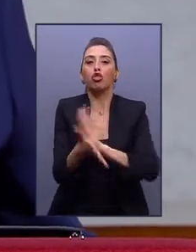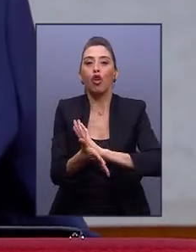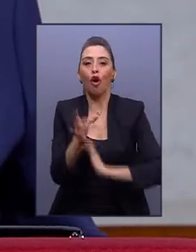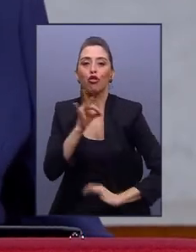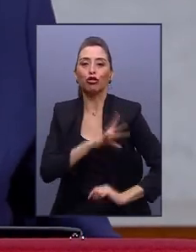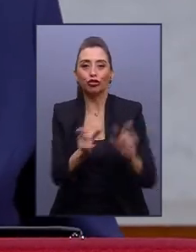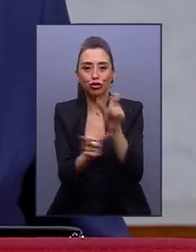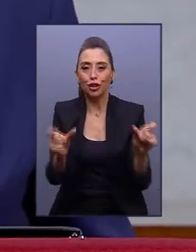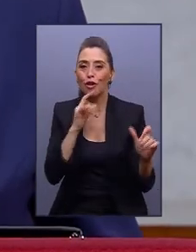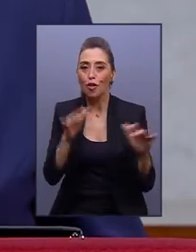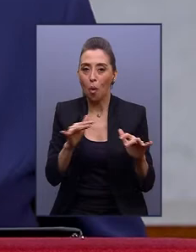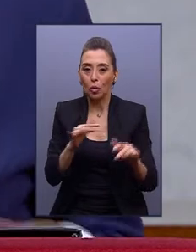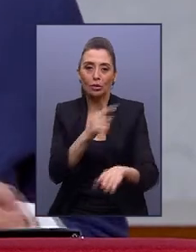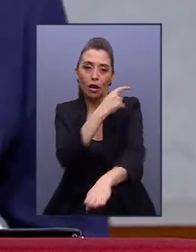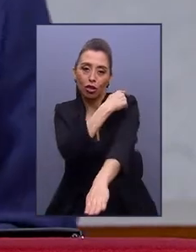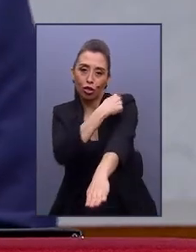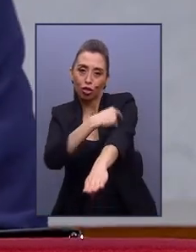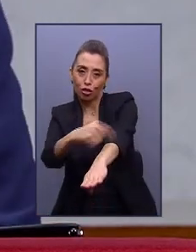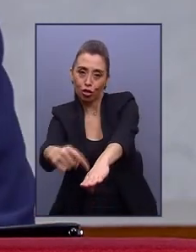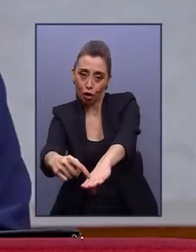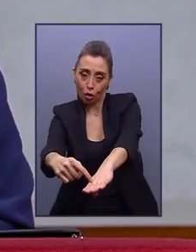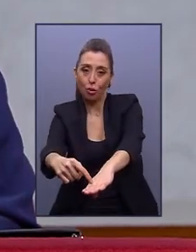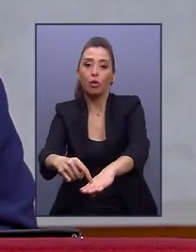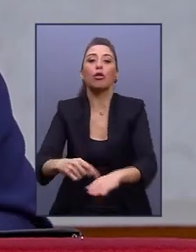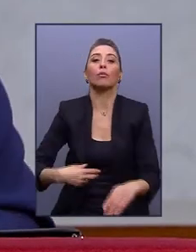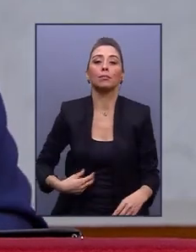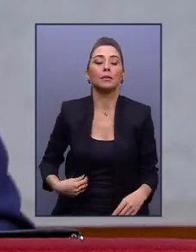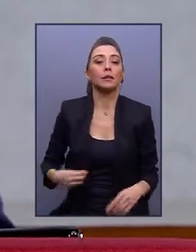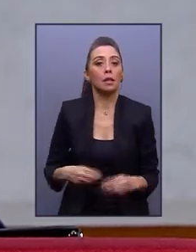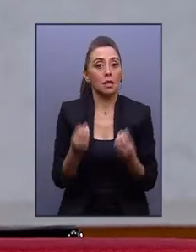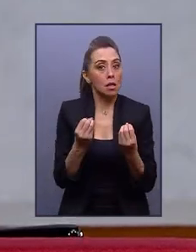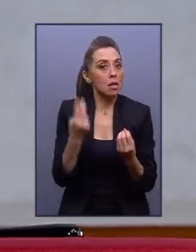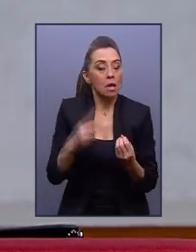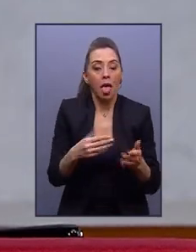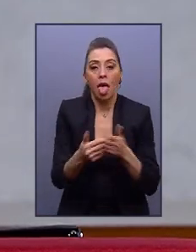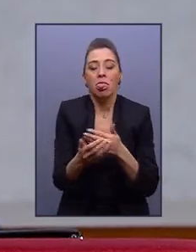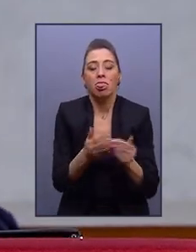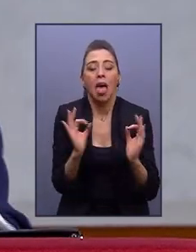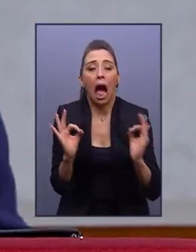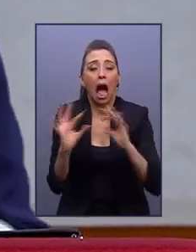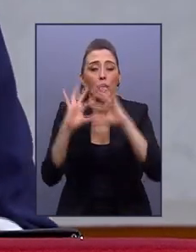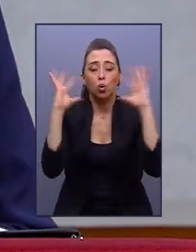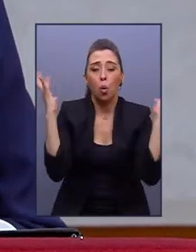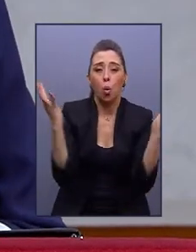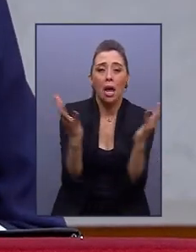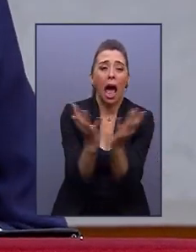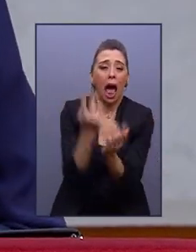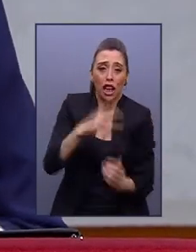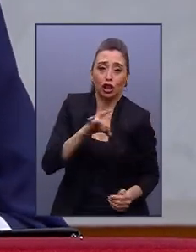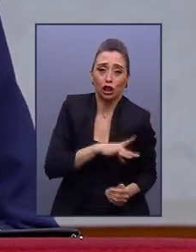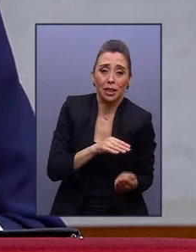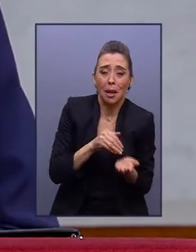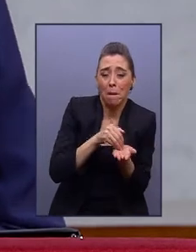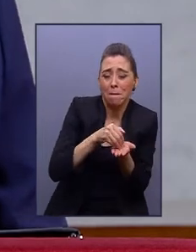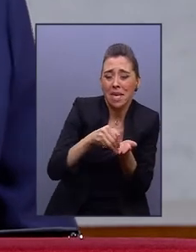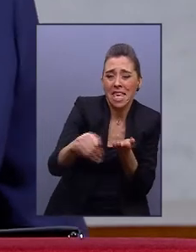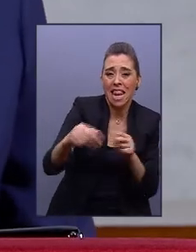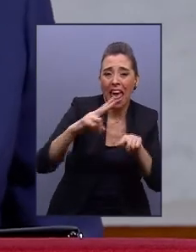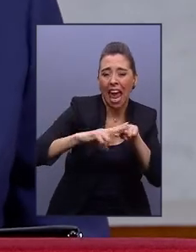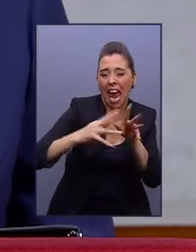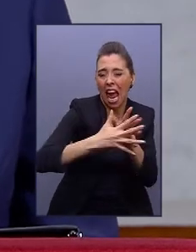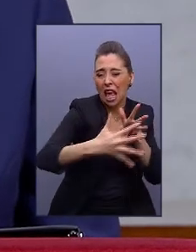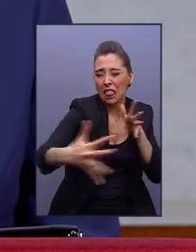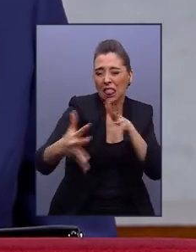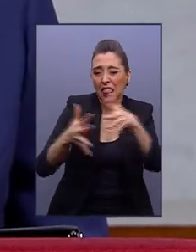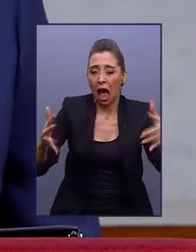lo largo del territorio. Un territorio con un enorme patrimonio natural, con miles y miles de hectáreas riquísimas en